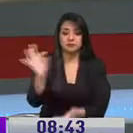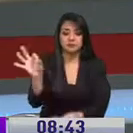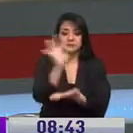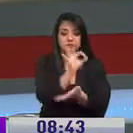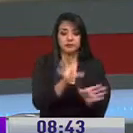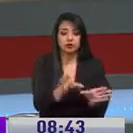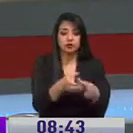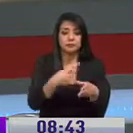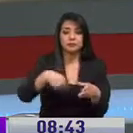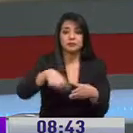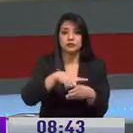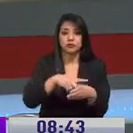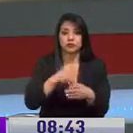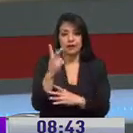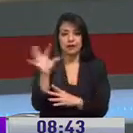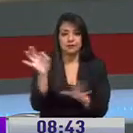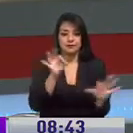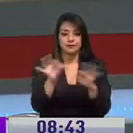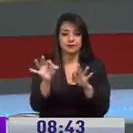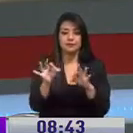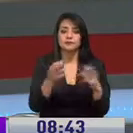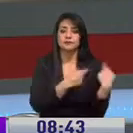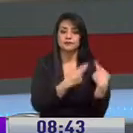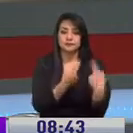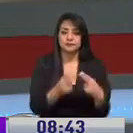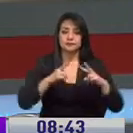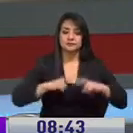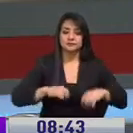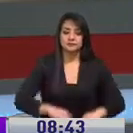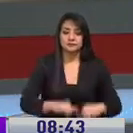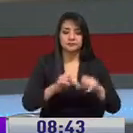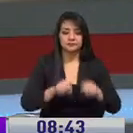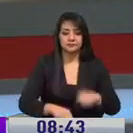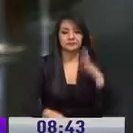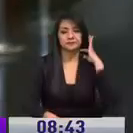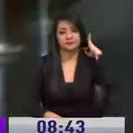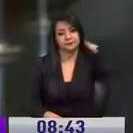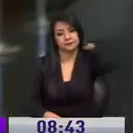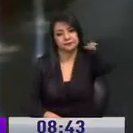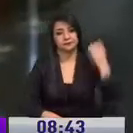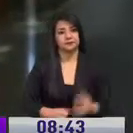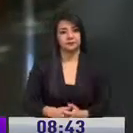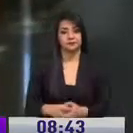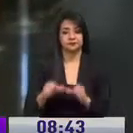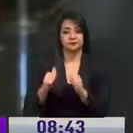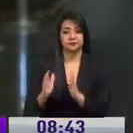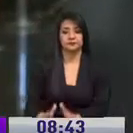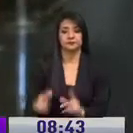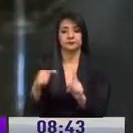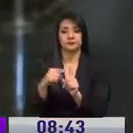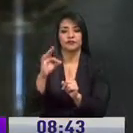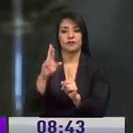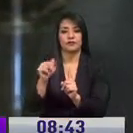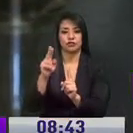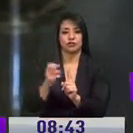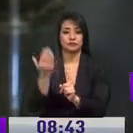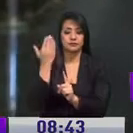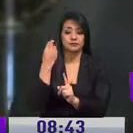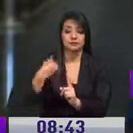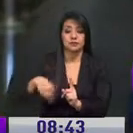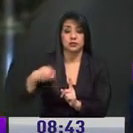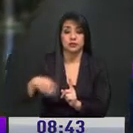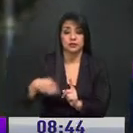una comisión multipartidista para que lleve adelante la investigación. Veamos. Fue el legislador de Creo, Fabricio Villamar, quien el pasado